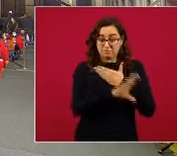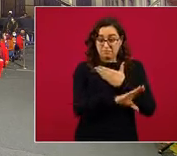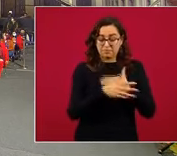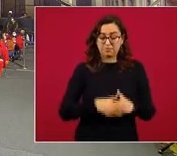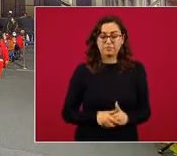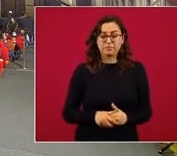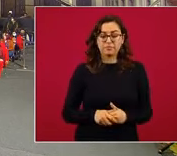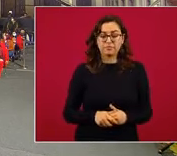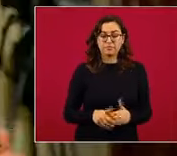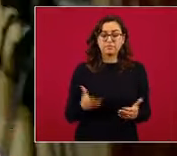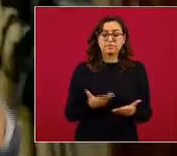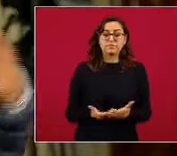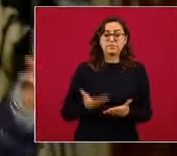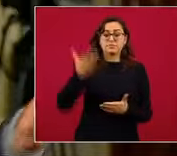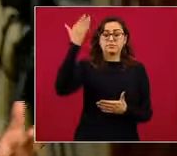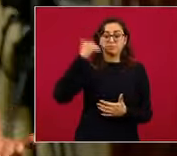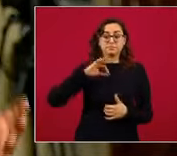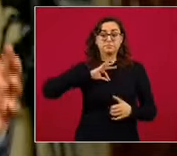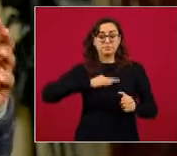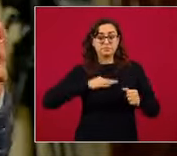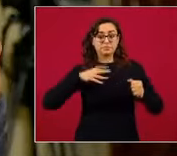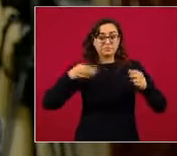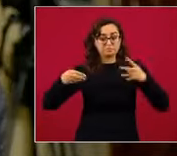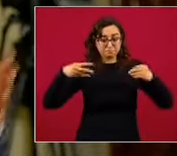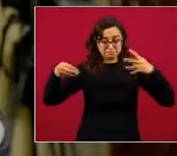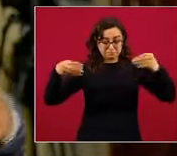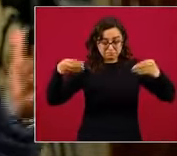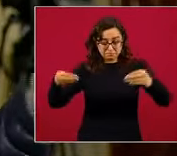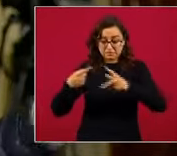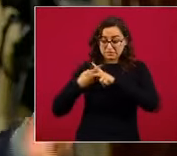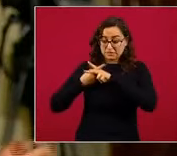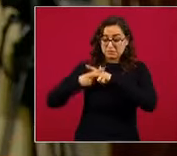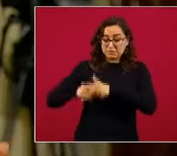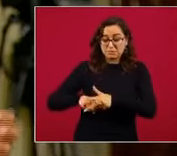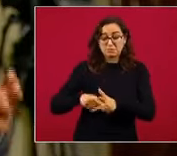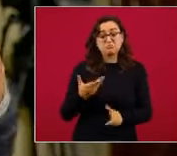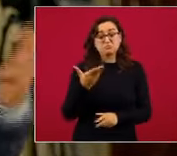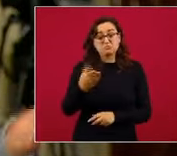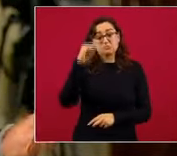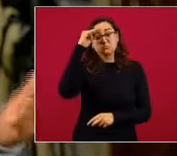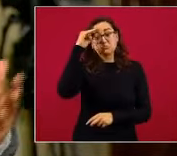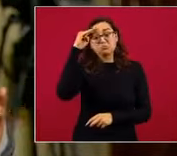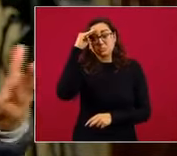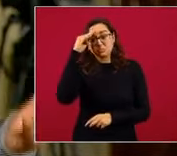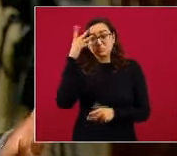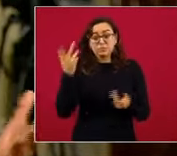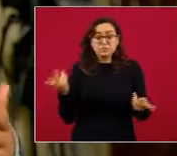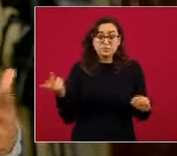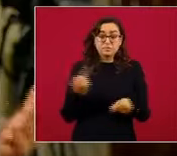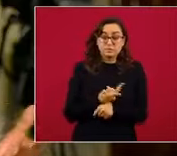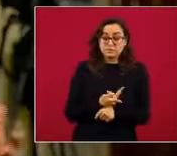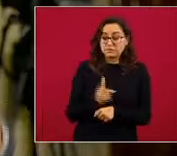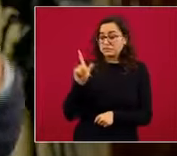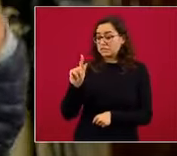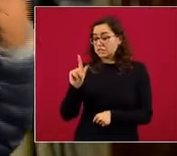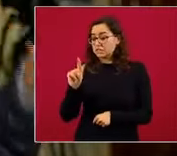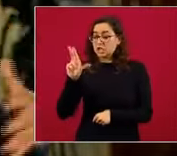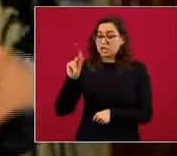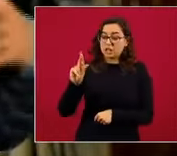al principio de la pandemia había manifestado que probablemente al final del año entre el 70 y el 80% de los mexicanos